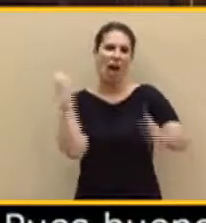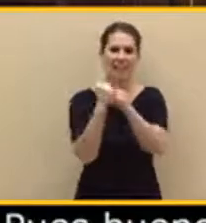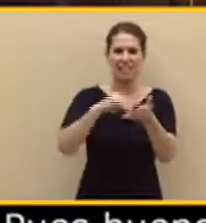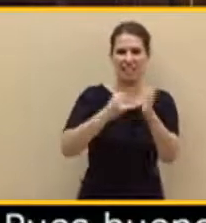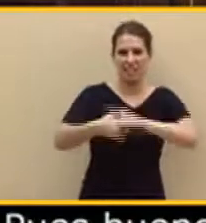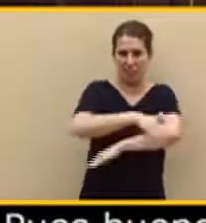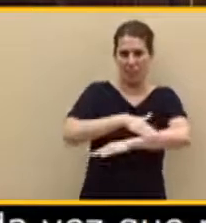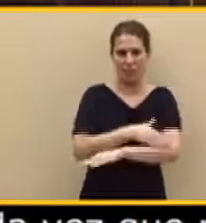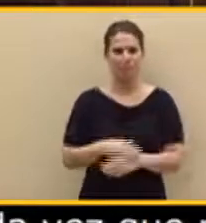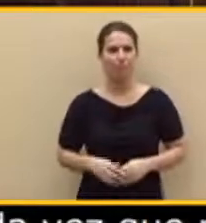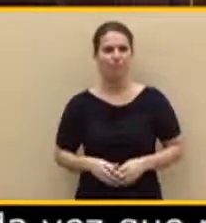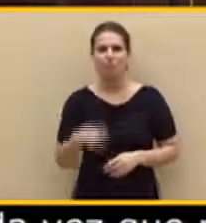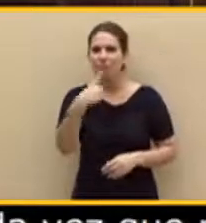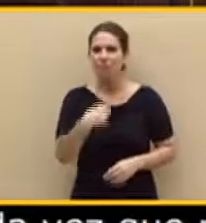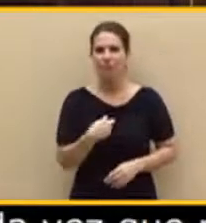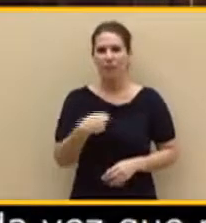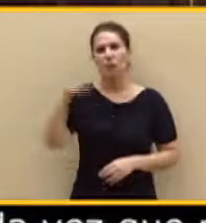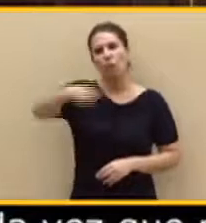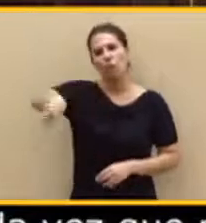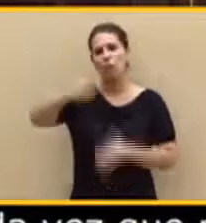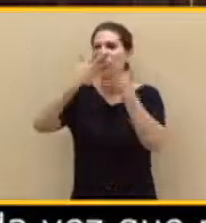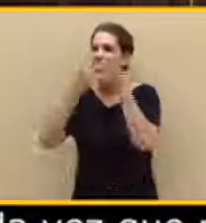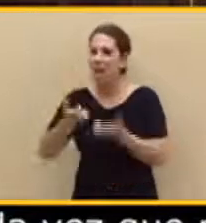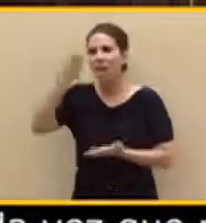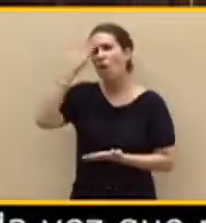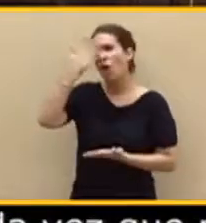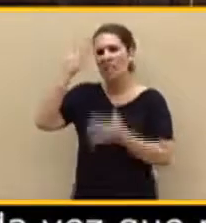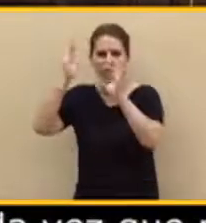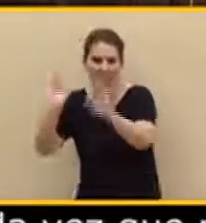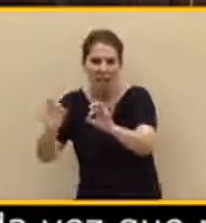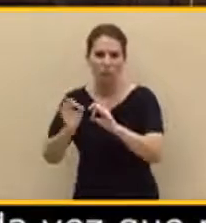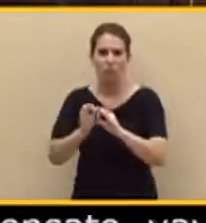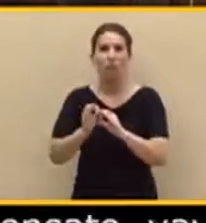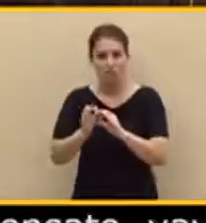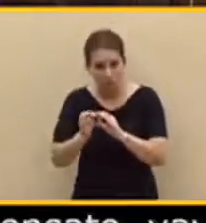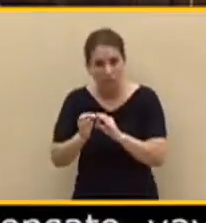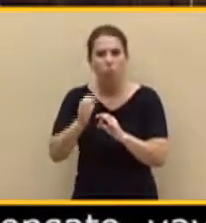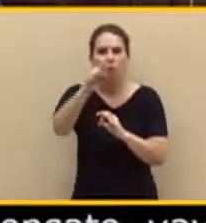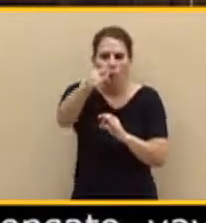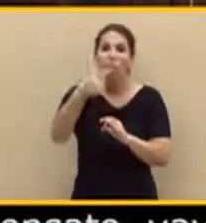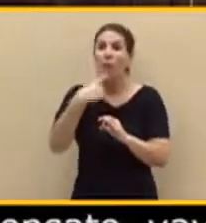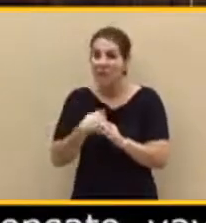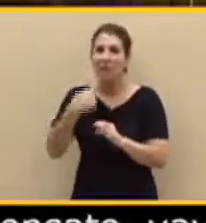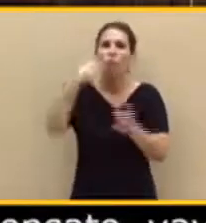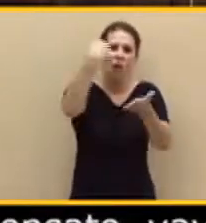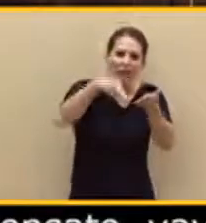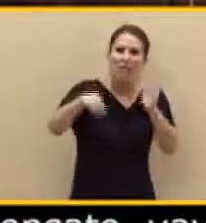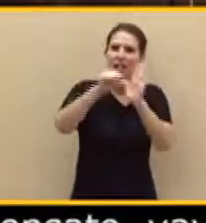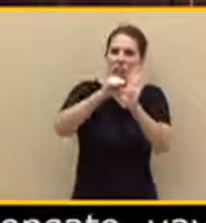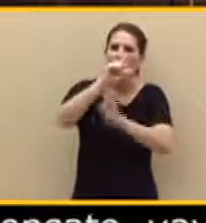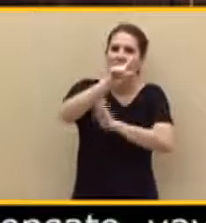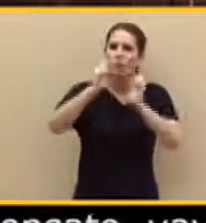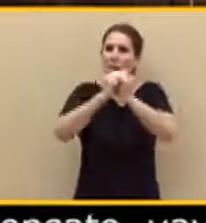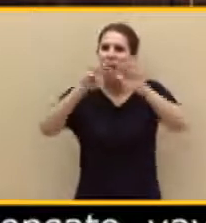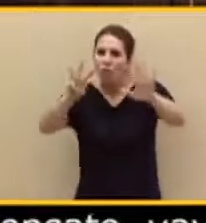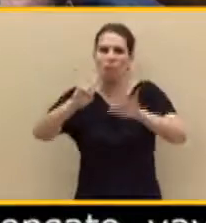son el partido de lo serio y lo sensato, vayan a la Constitución y relean el artículo 128. Después, recuerden sus recortes,